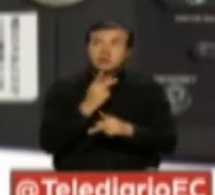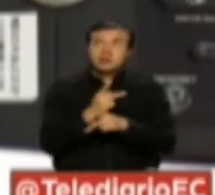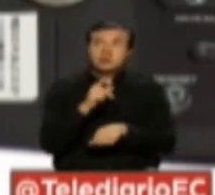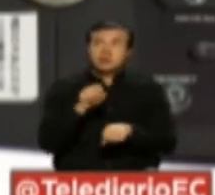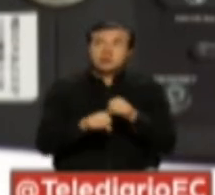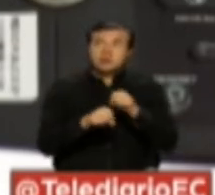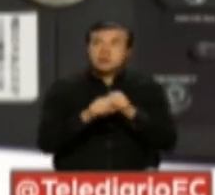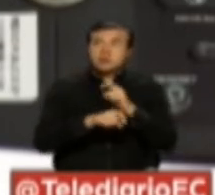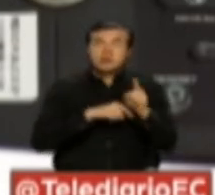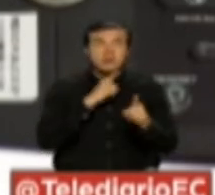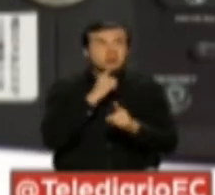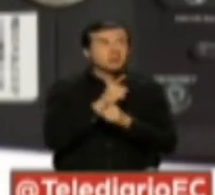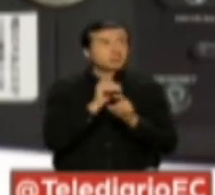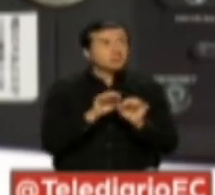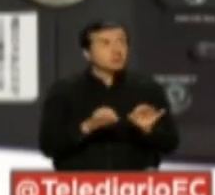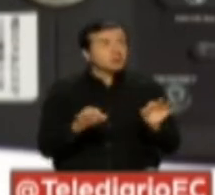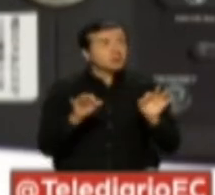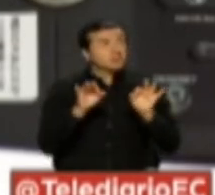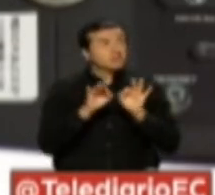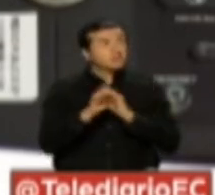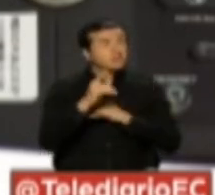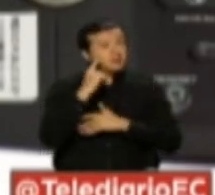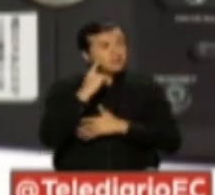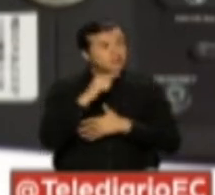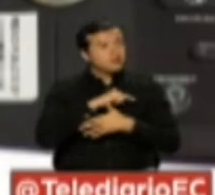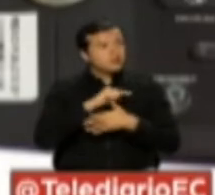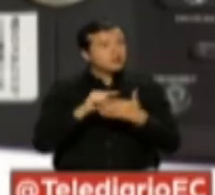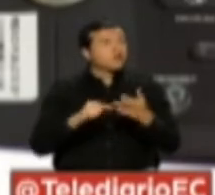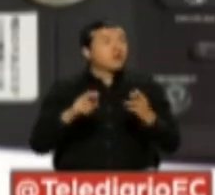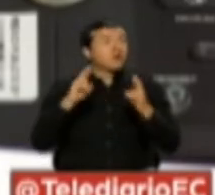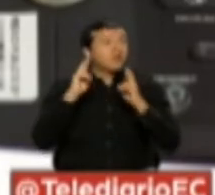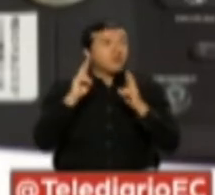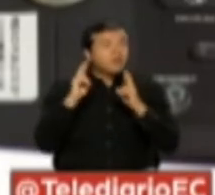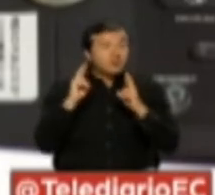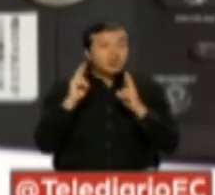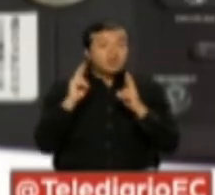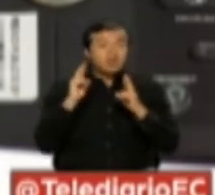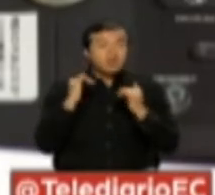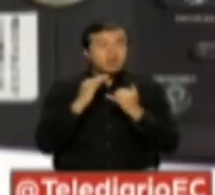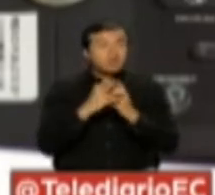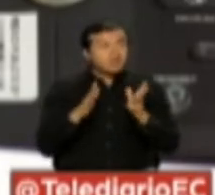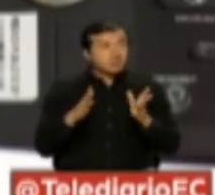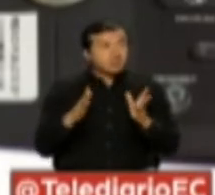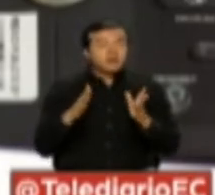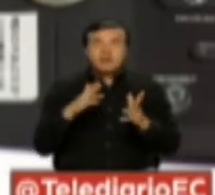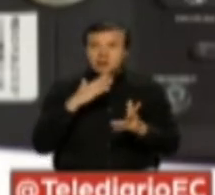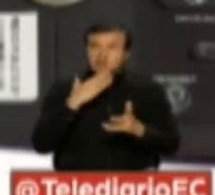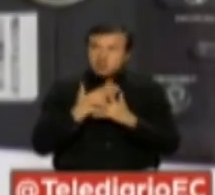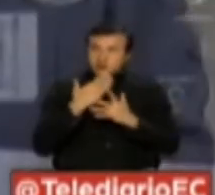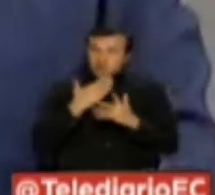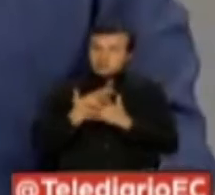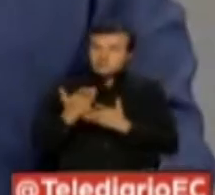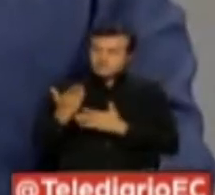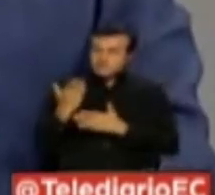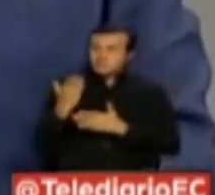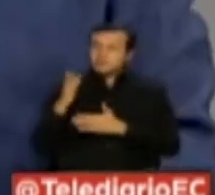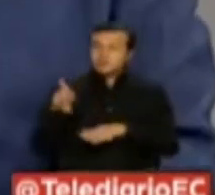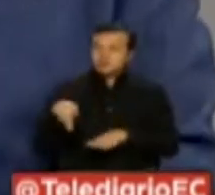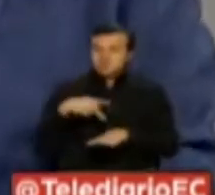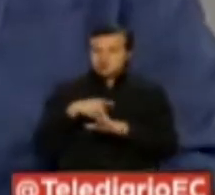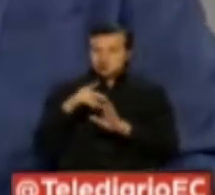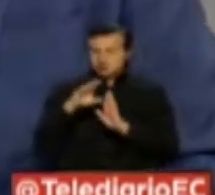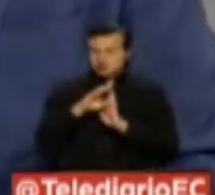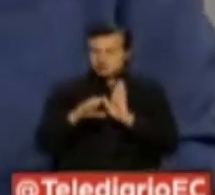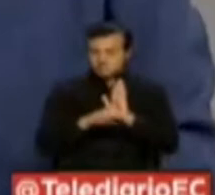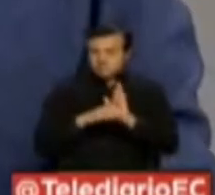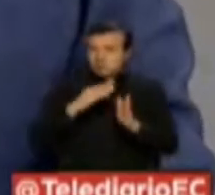y provocar nulidades, que es lo que esperamos no se produzca en este caso. Muchísimas gracias, Salim Zaidan, constitucionalista,